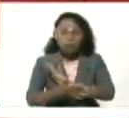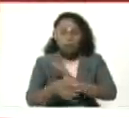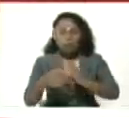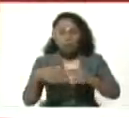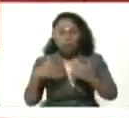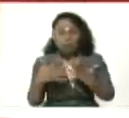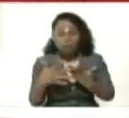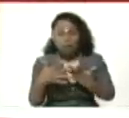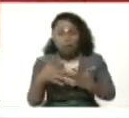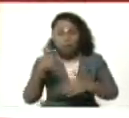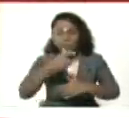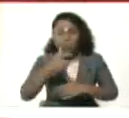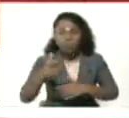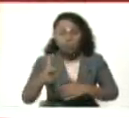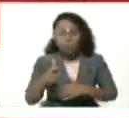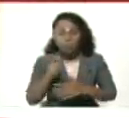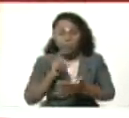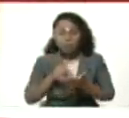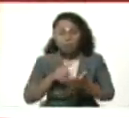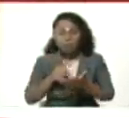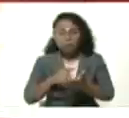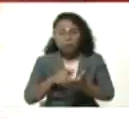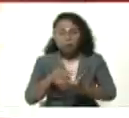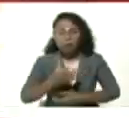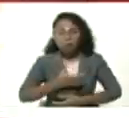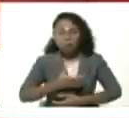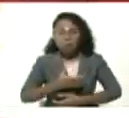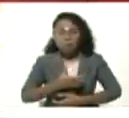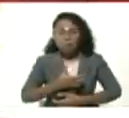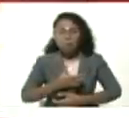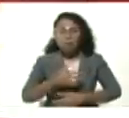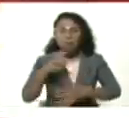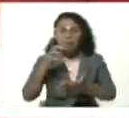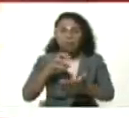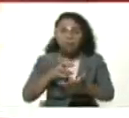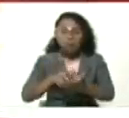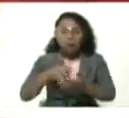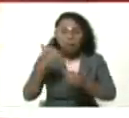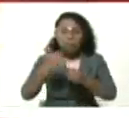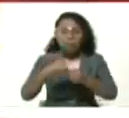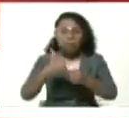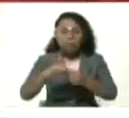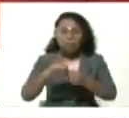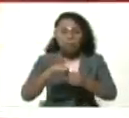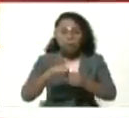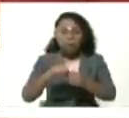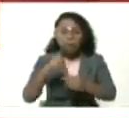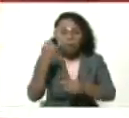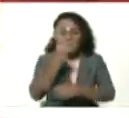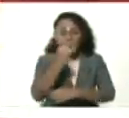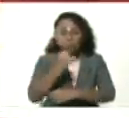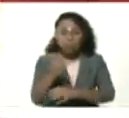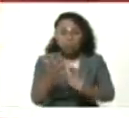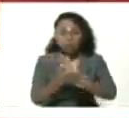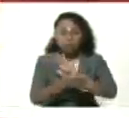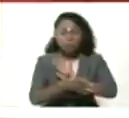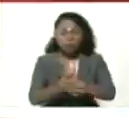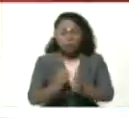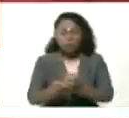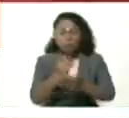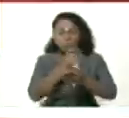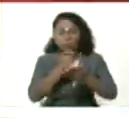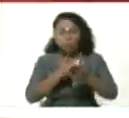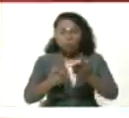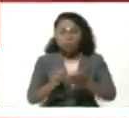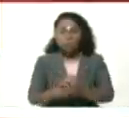municipio Rosario de Perijá, Olegario Martínez, municipio Cabima, Pedro Duarte, municipio Balmore Rodríguez, Javier